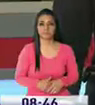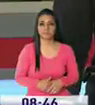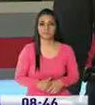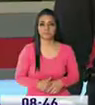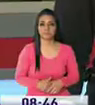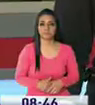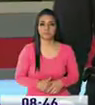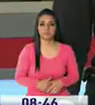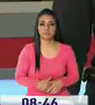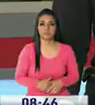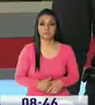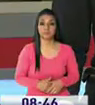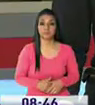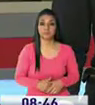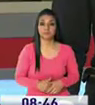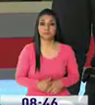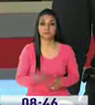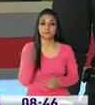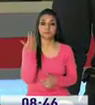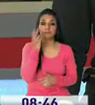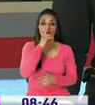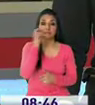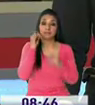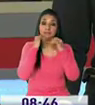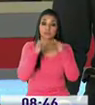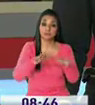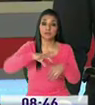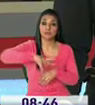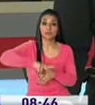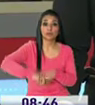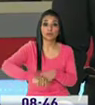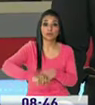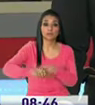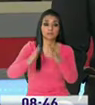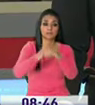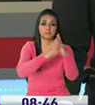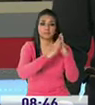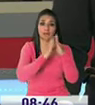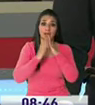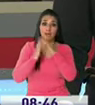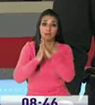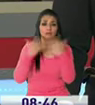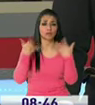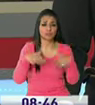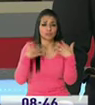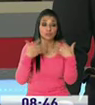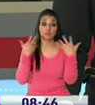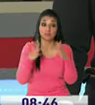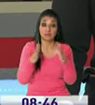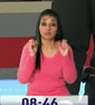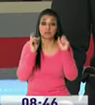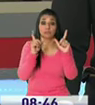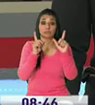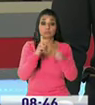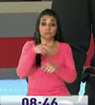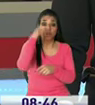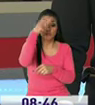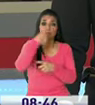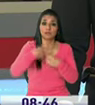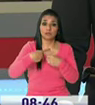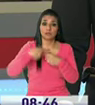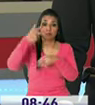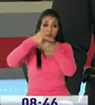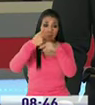Y un robo suscitado la madrugada del pasado 20 de septiembre ha alertado a los moradores del conjunto Príncipe en el norte de Quito. Las cámaras